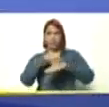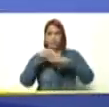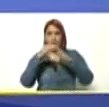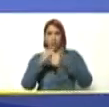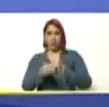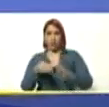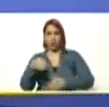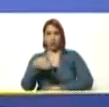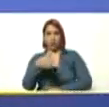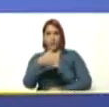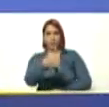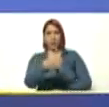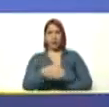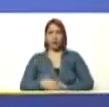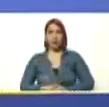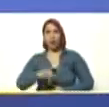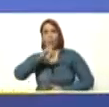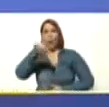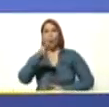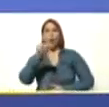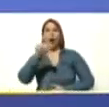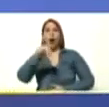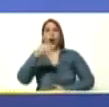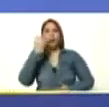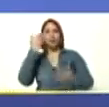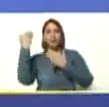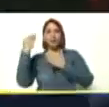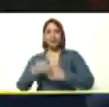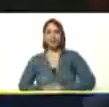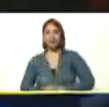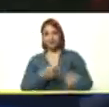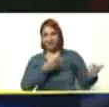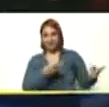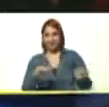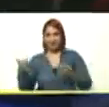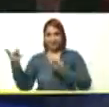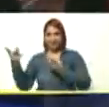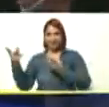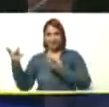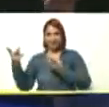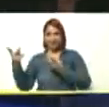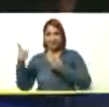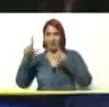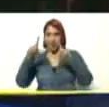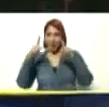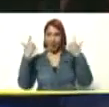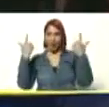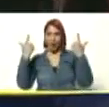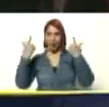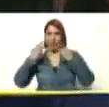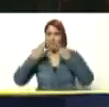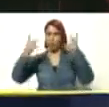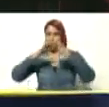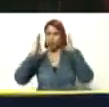Acuicultura guaireño, Juan Laya. Bienvenido. De La Guaira para el mundo.